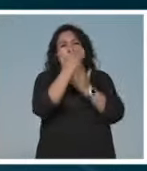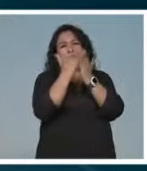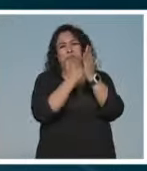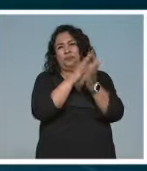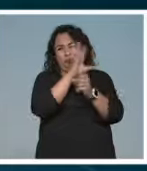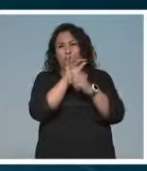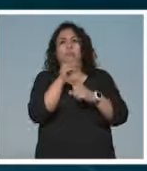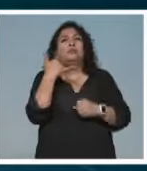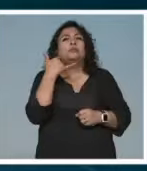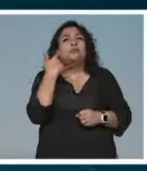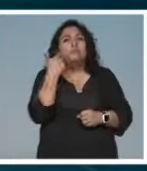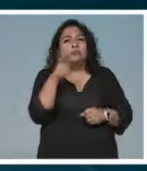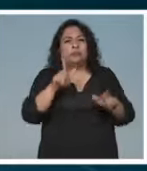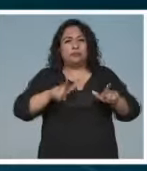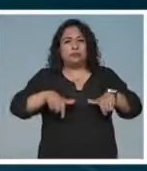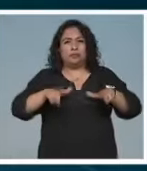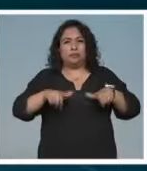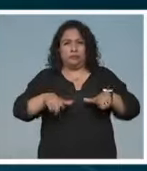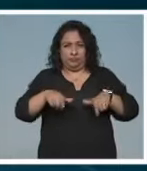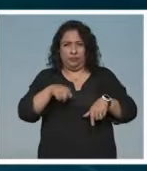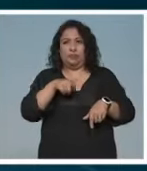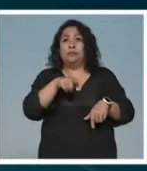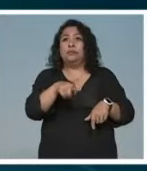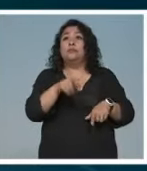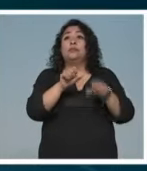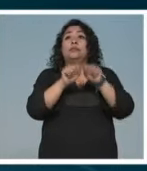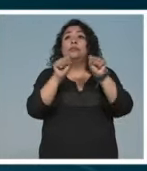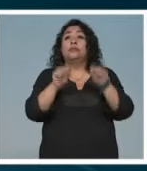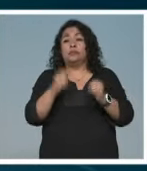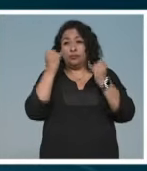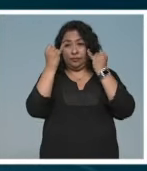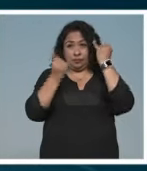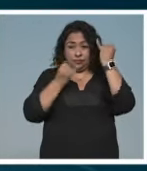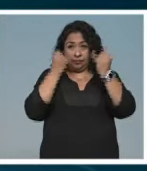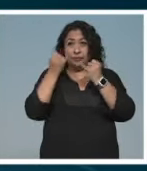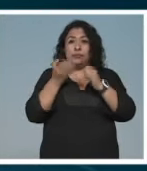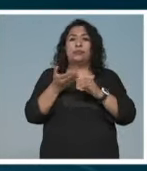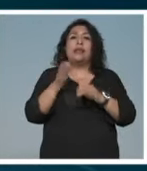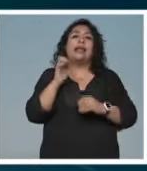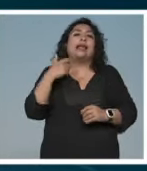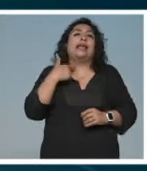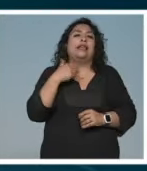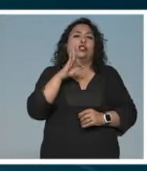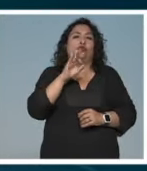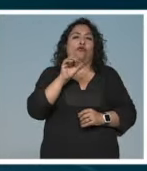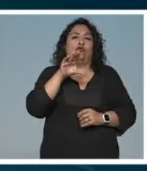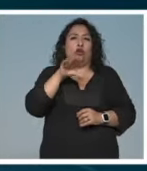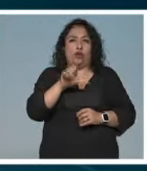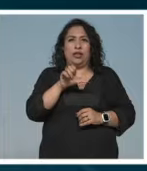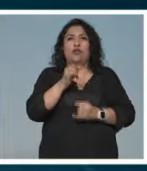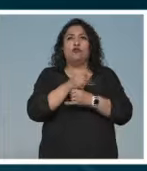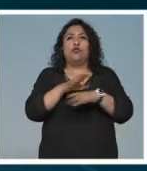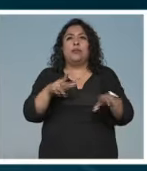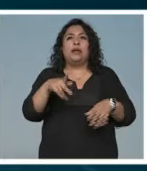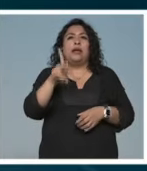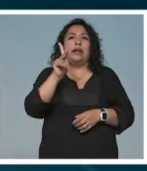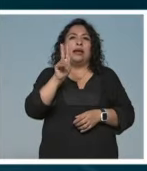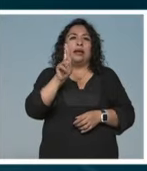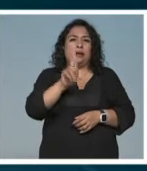completa puede consultarse en las plataformas digitales del Sistema de Creación, antes Fonca. Con información de Karen